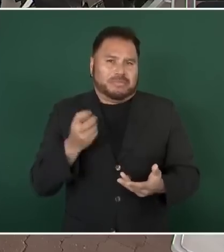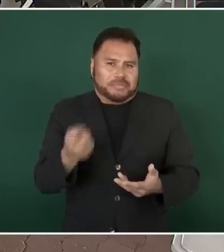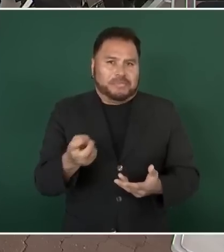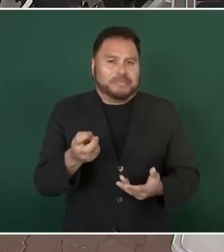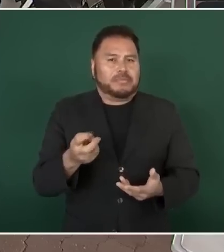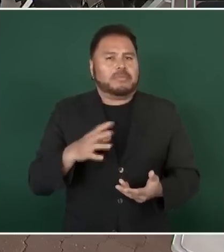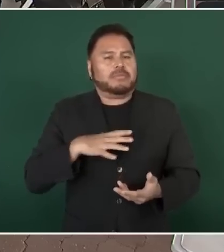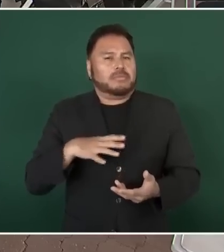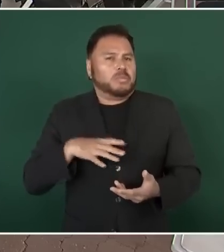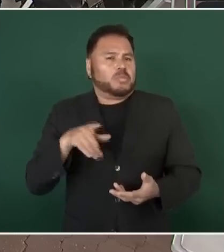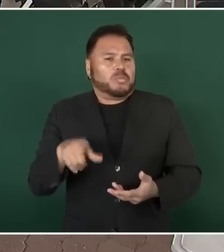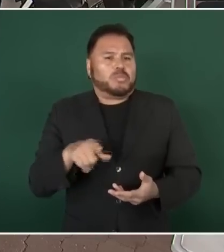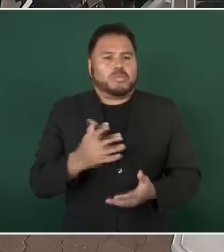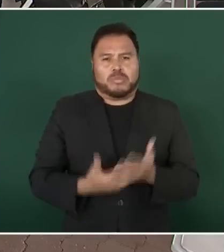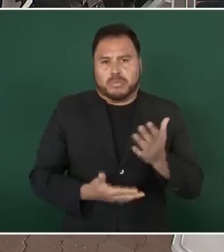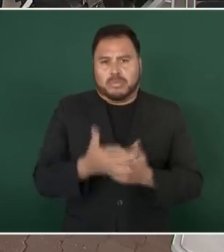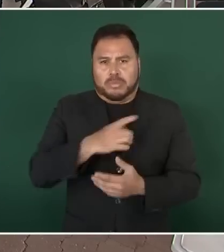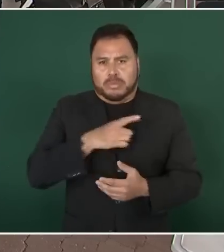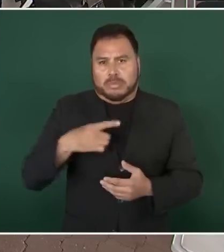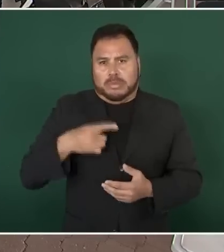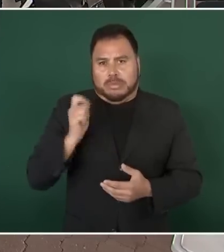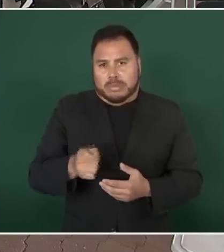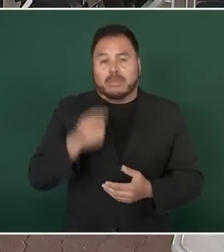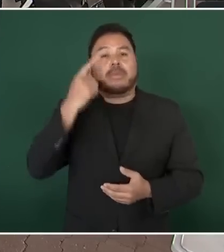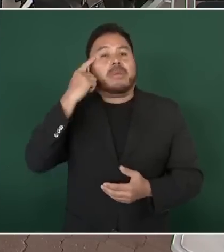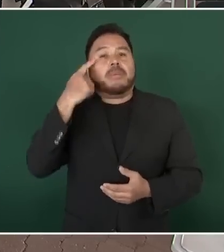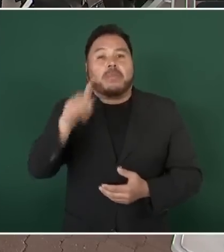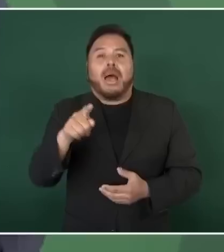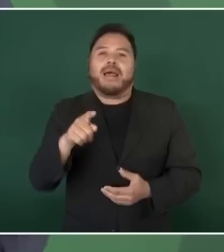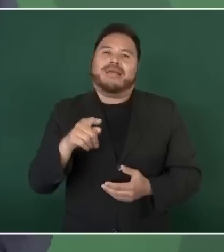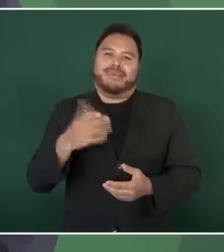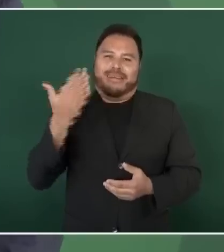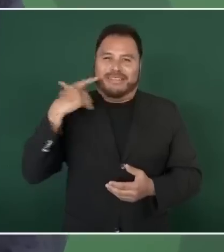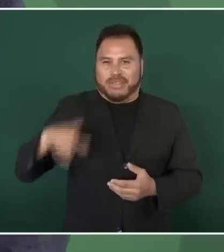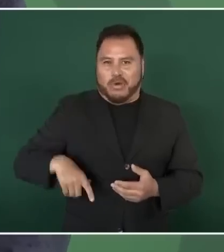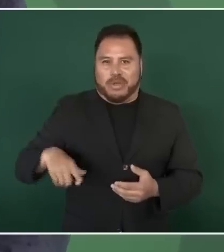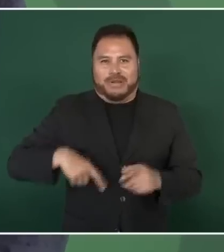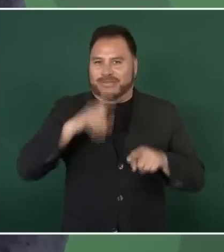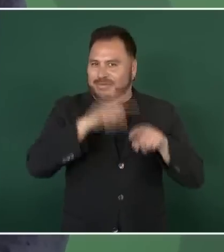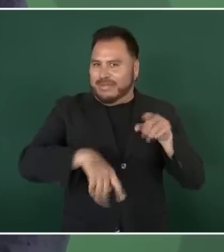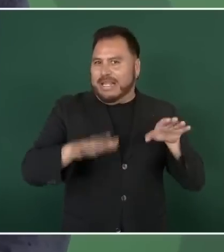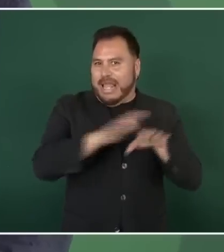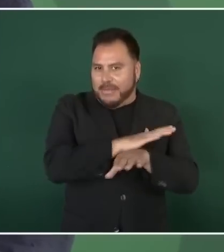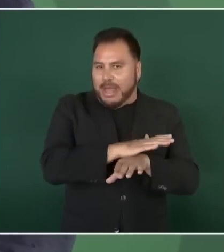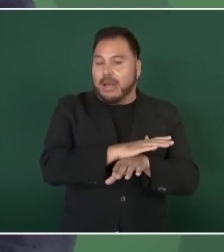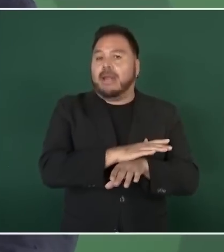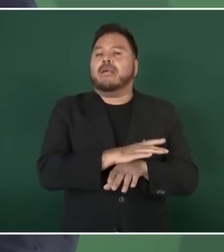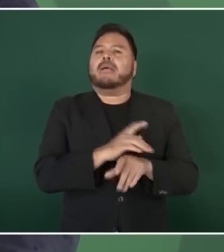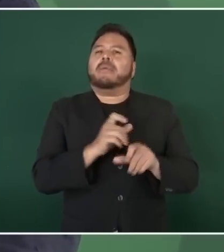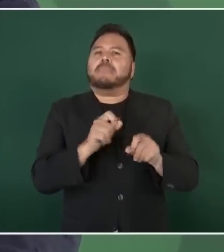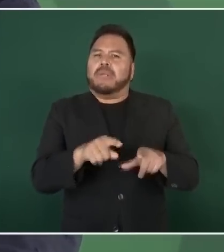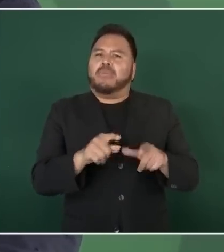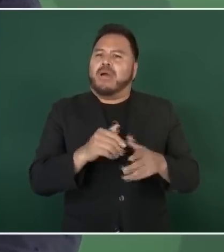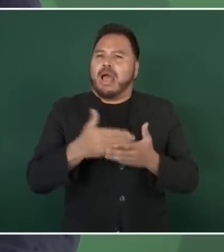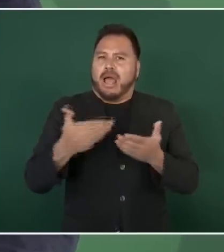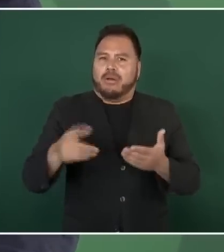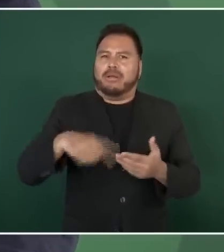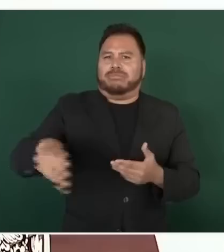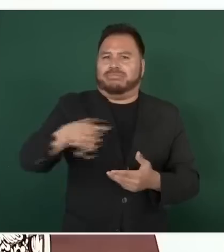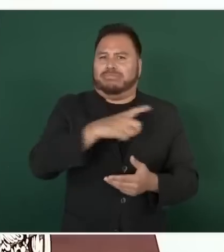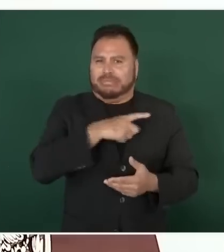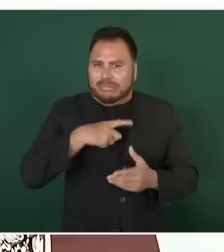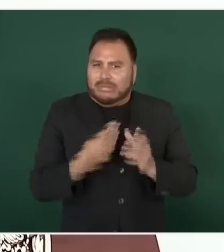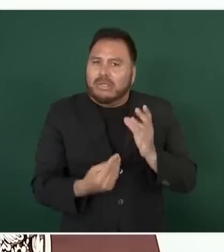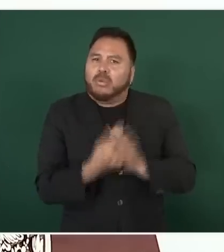que se tenía que hacer para desmontar al viejo régimen y cumplir con las demandas de democracia